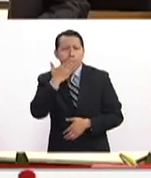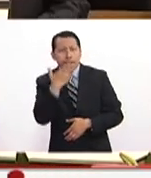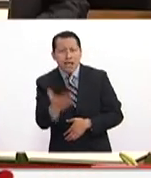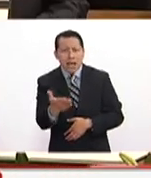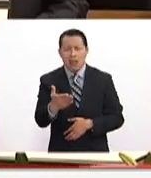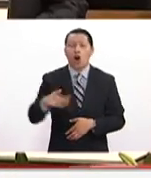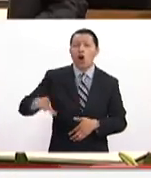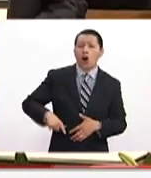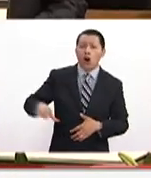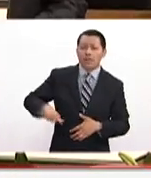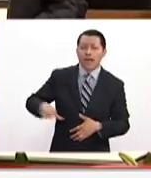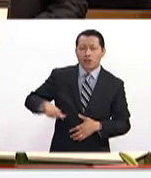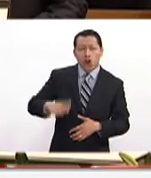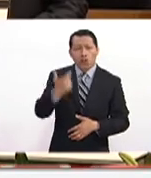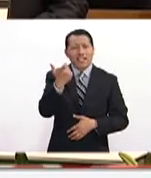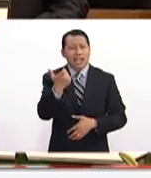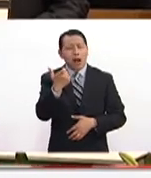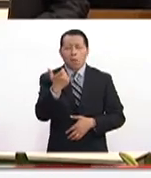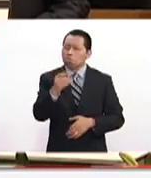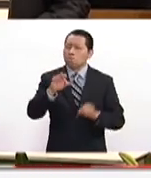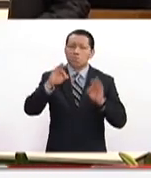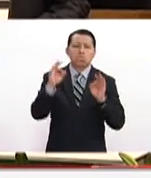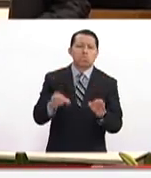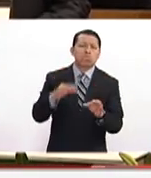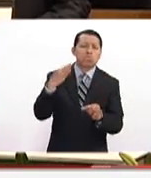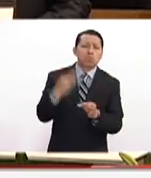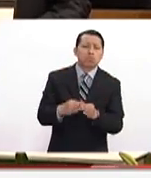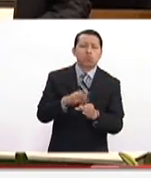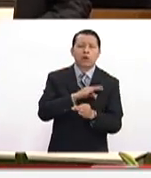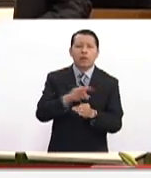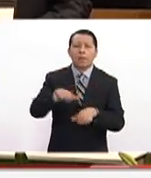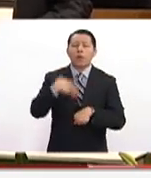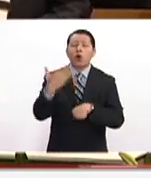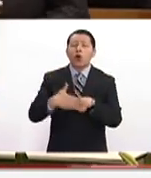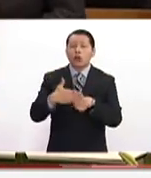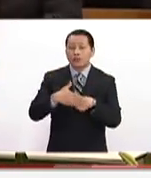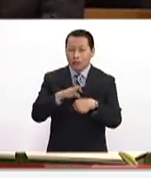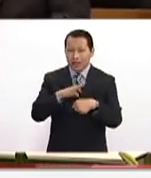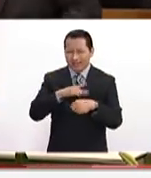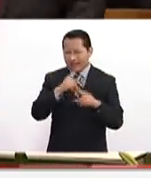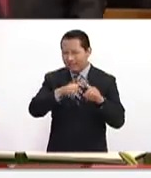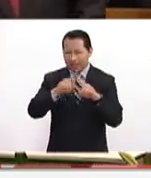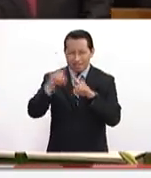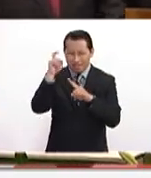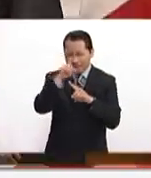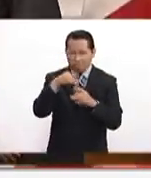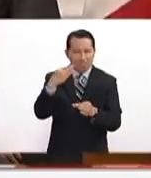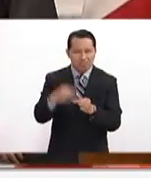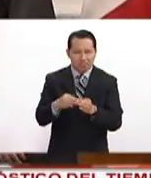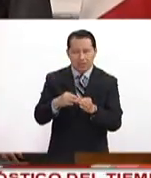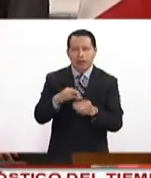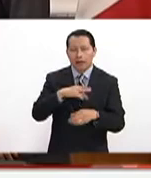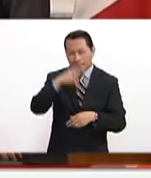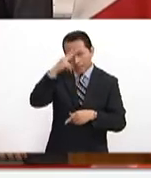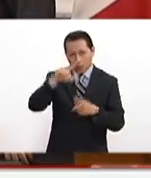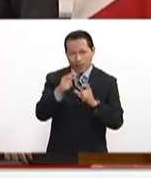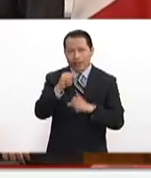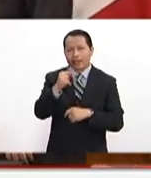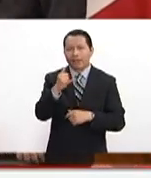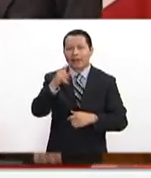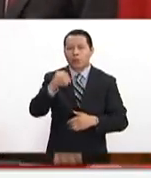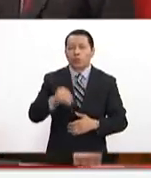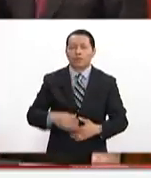finanzas públicas para hacer frente a los retos que se tienen por delante. Para México al Día, Gilberto Rodríguez